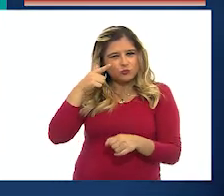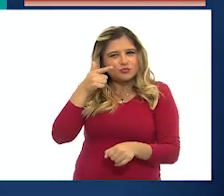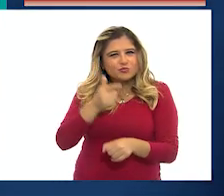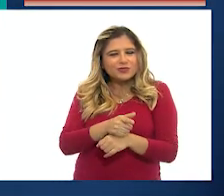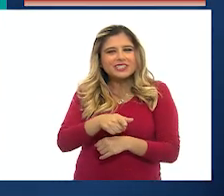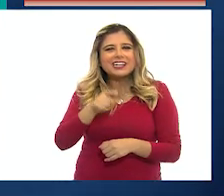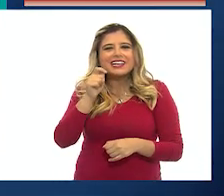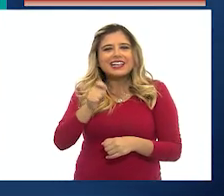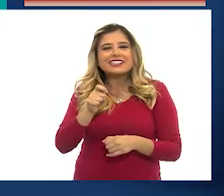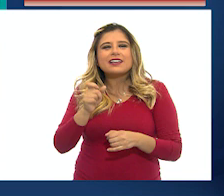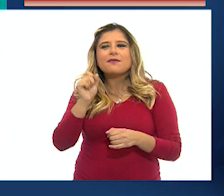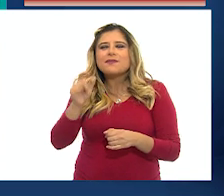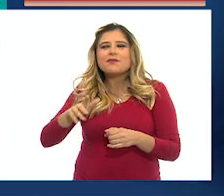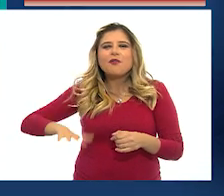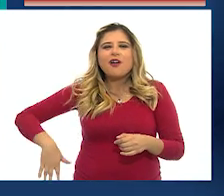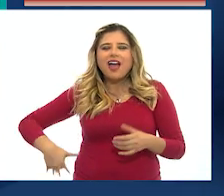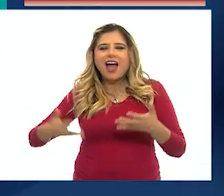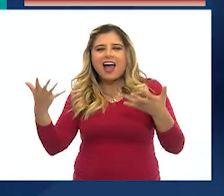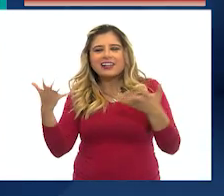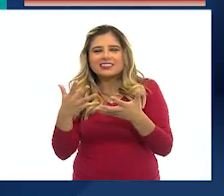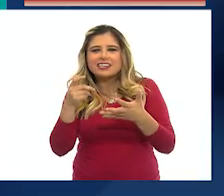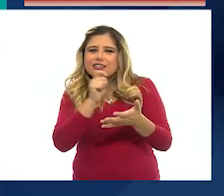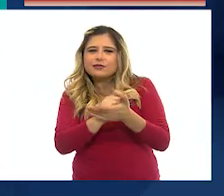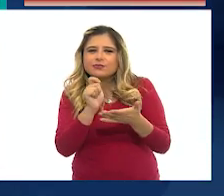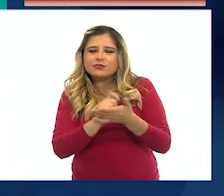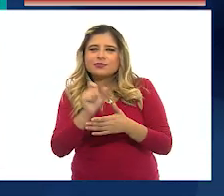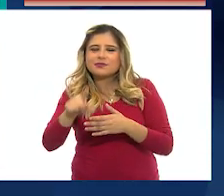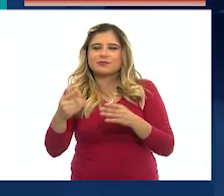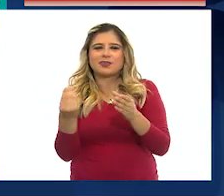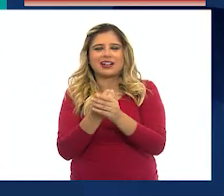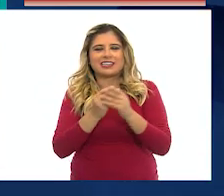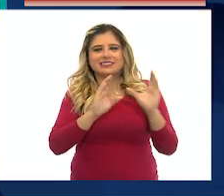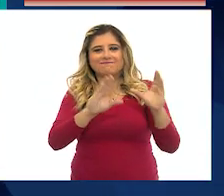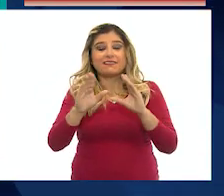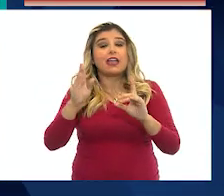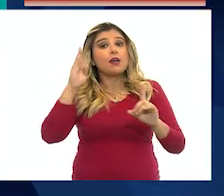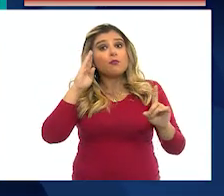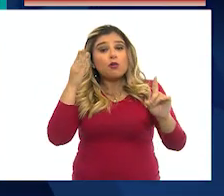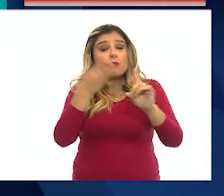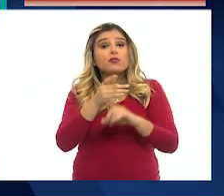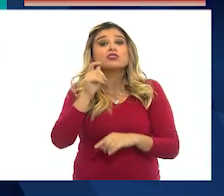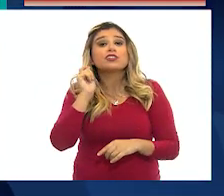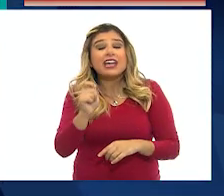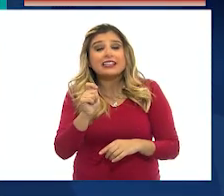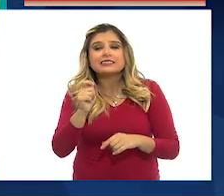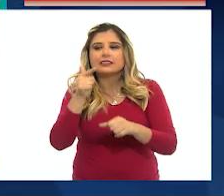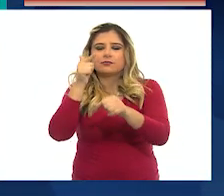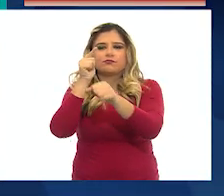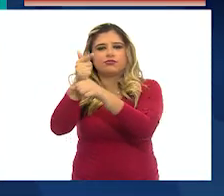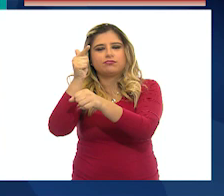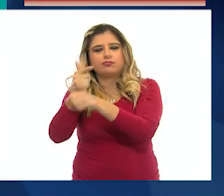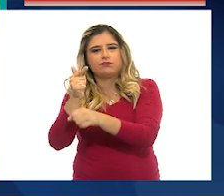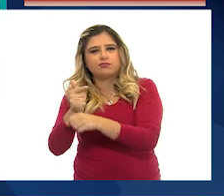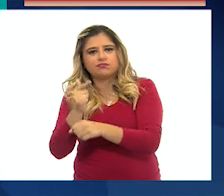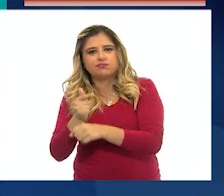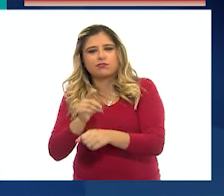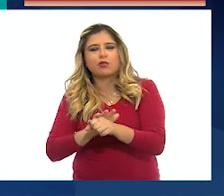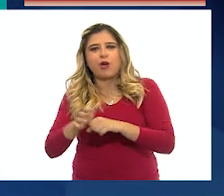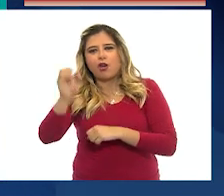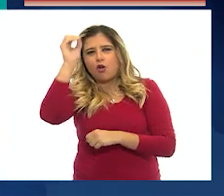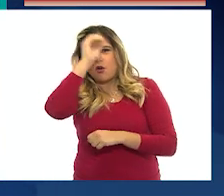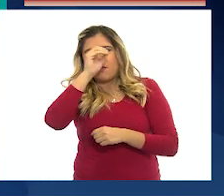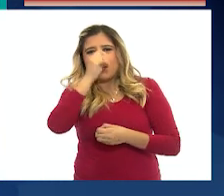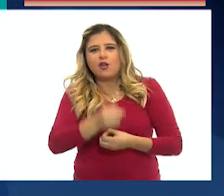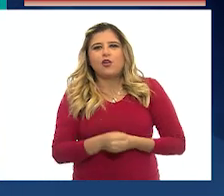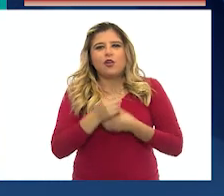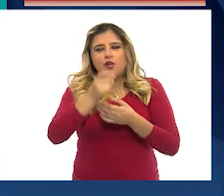que son como el que acabamos de realizar en esta sesión. El propósito es primero identificar las opiniones de